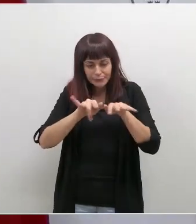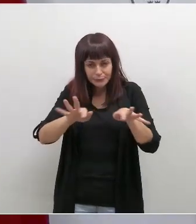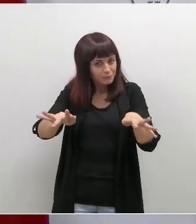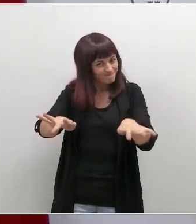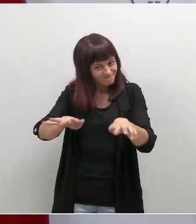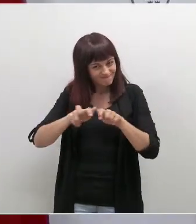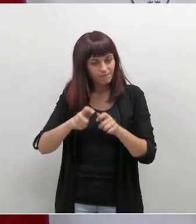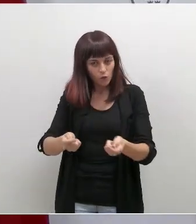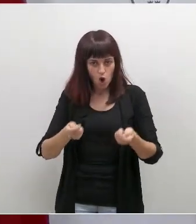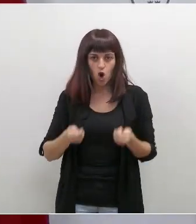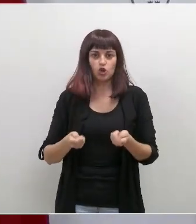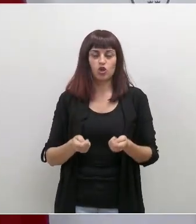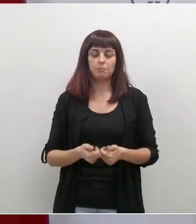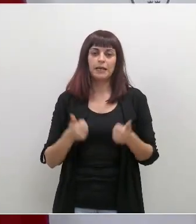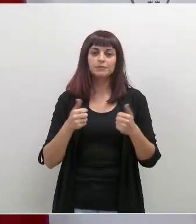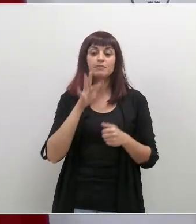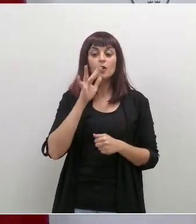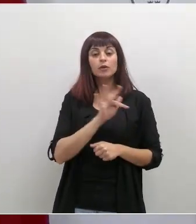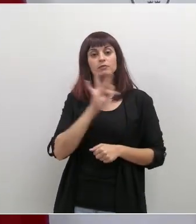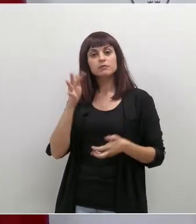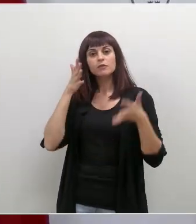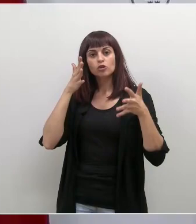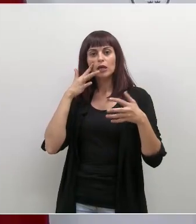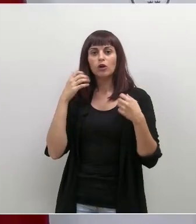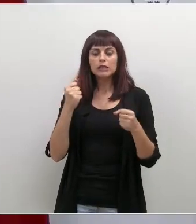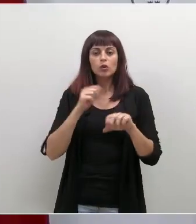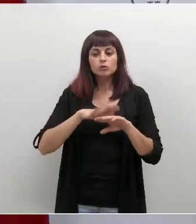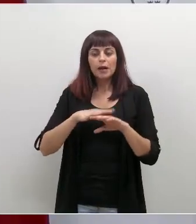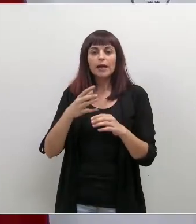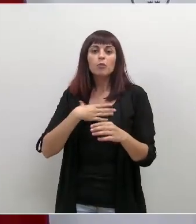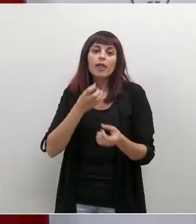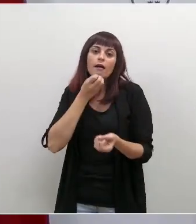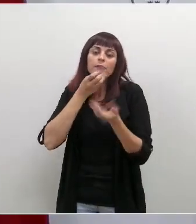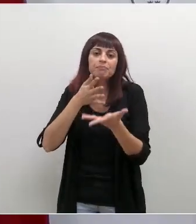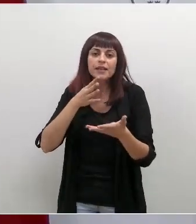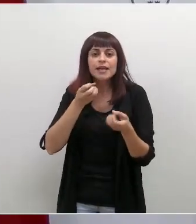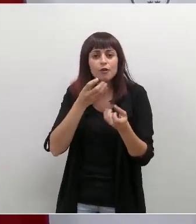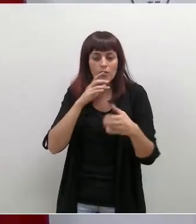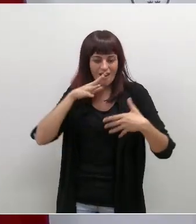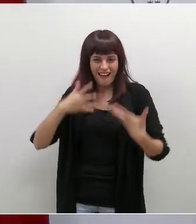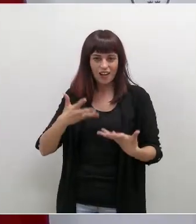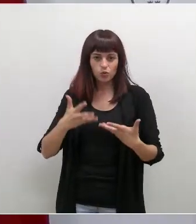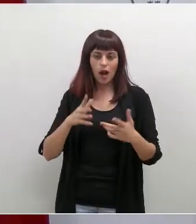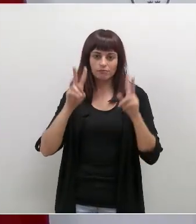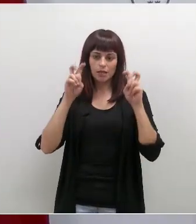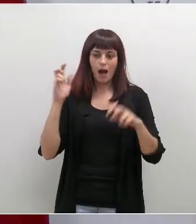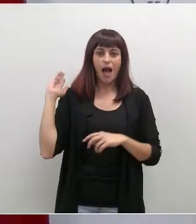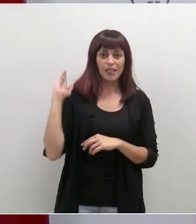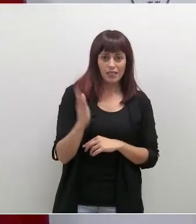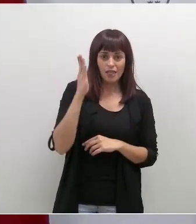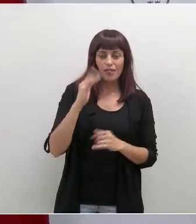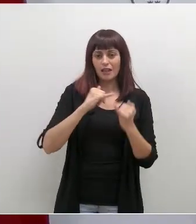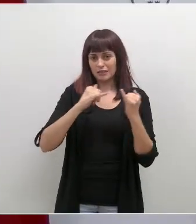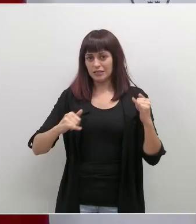en nuestro país. Cedo ya la palabra al consejero de Salud para que nos pueda trasladar la información actualizada sobre la incidencia de la crisis